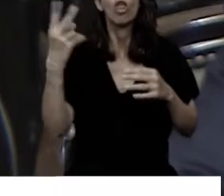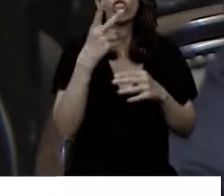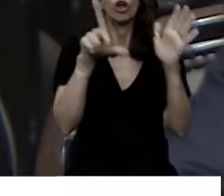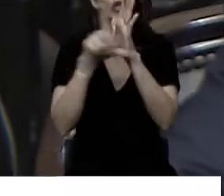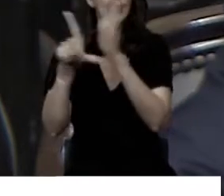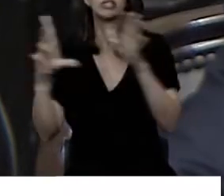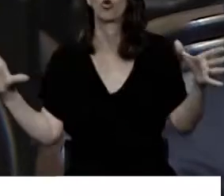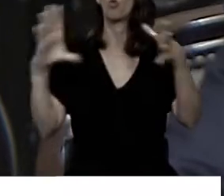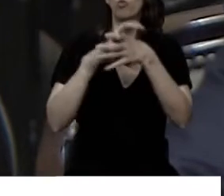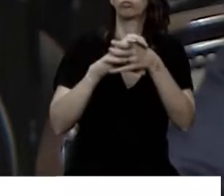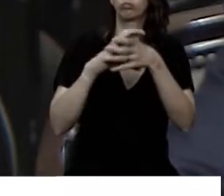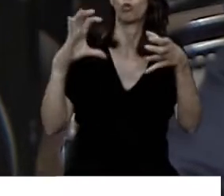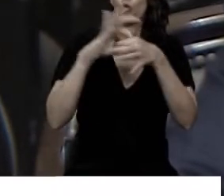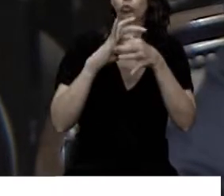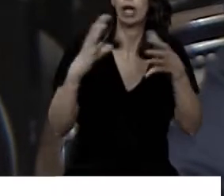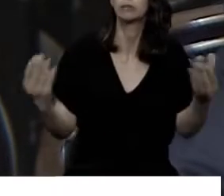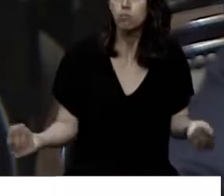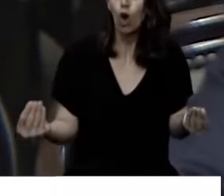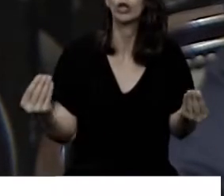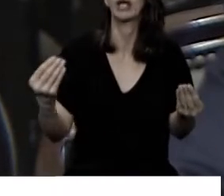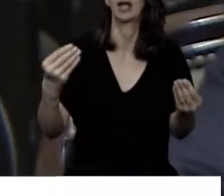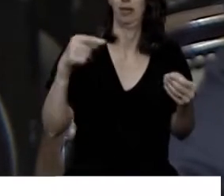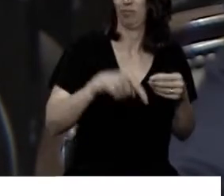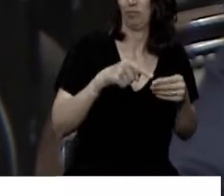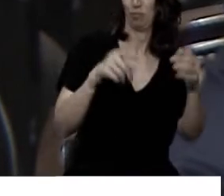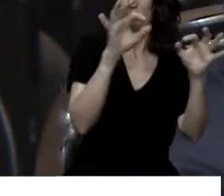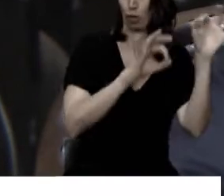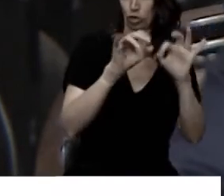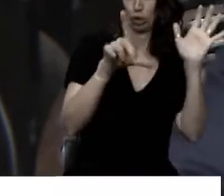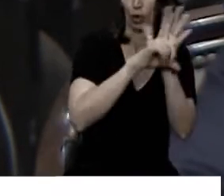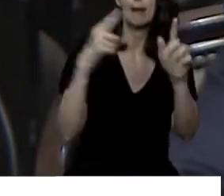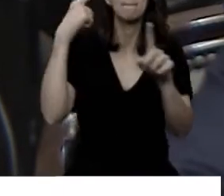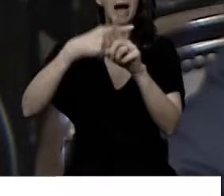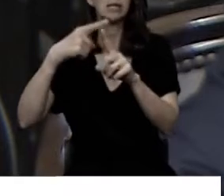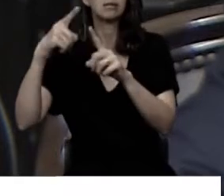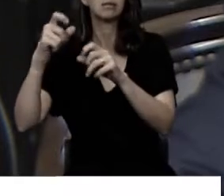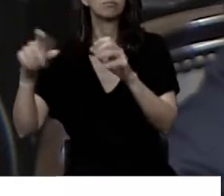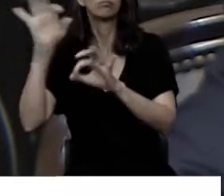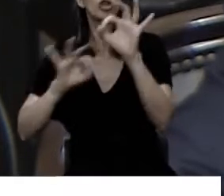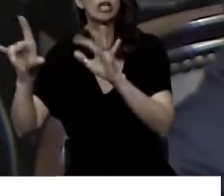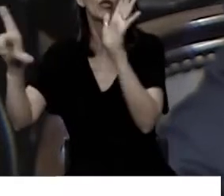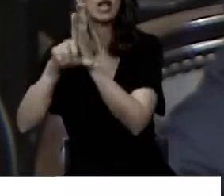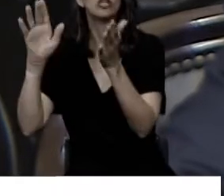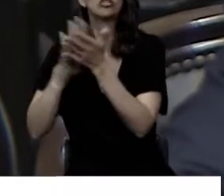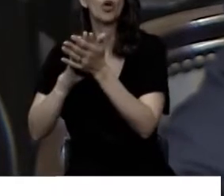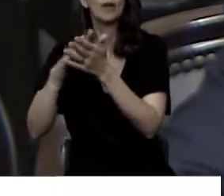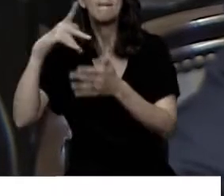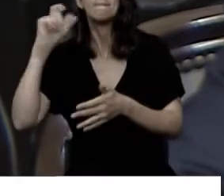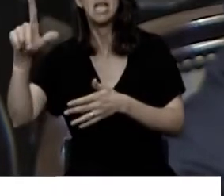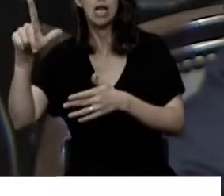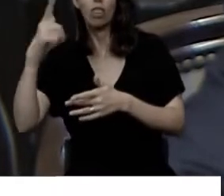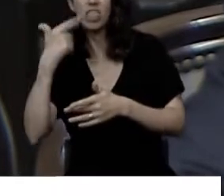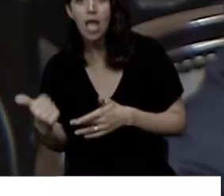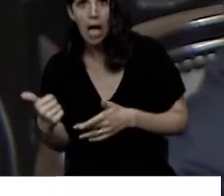claro, tratando esto y la ley de los 1000 días, que hay una apuesta en serio por la vida, por las dos vidas y por un